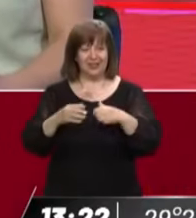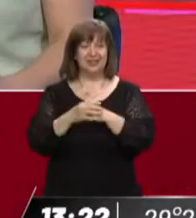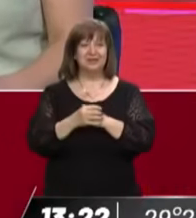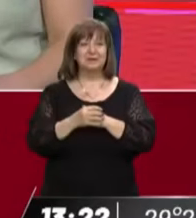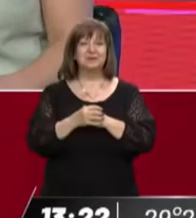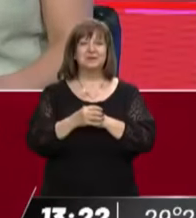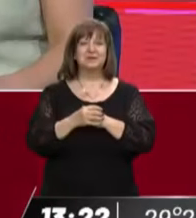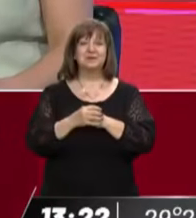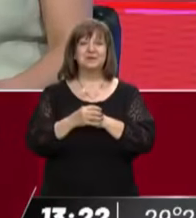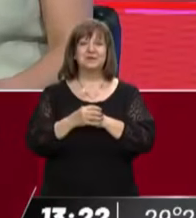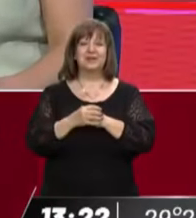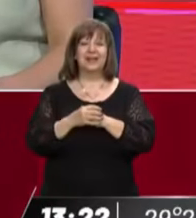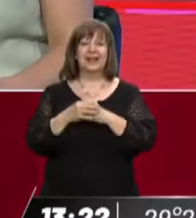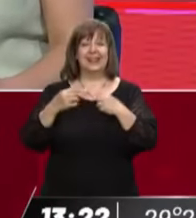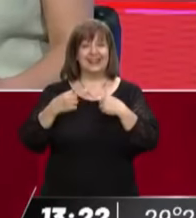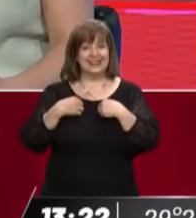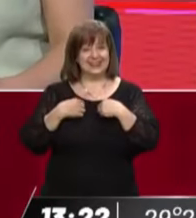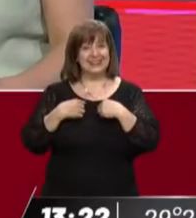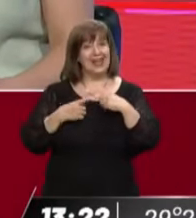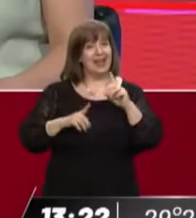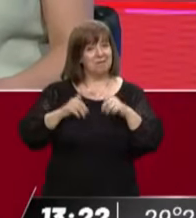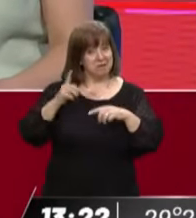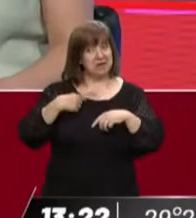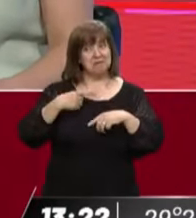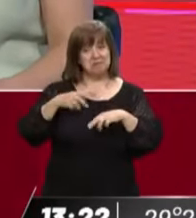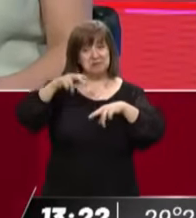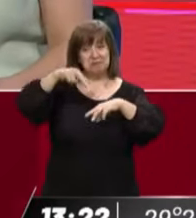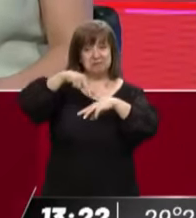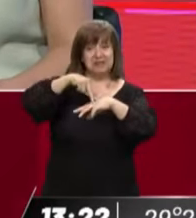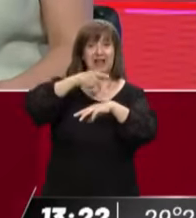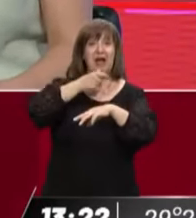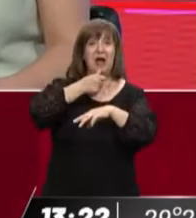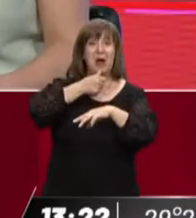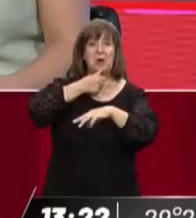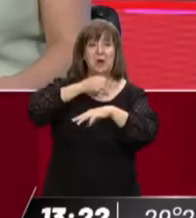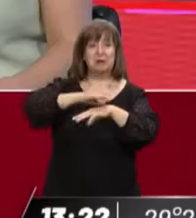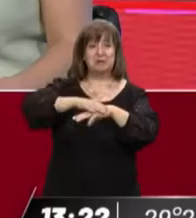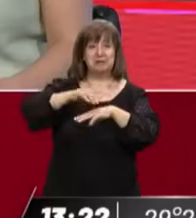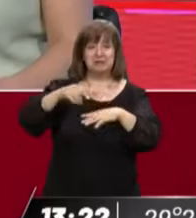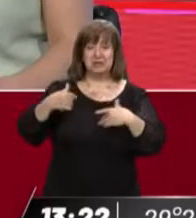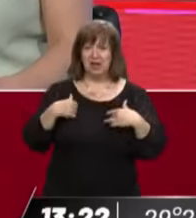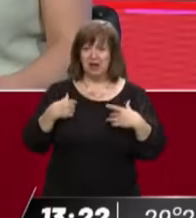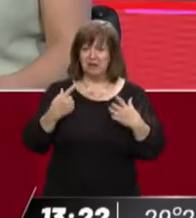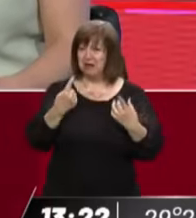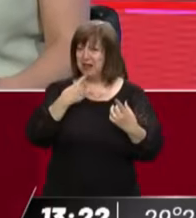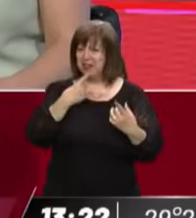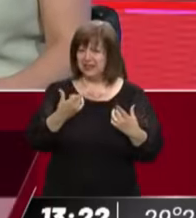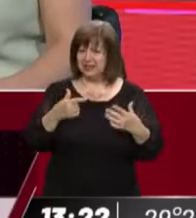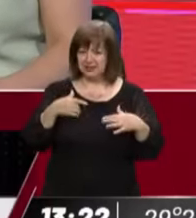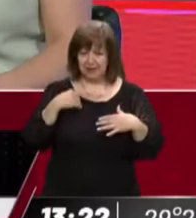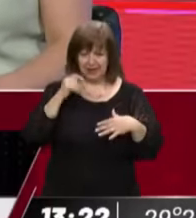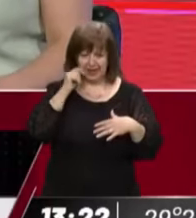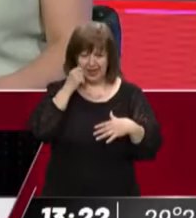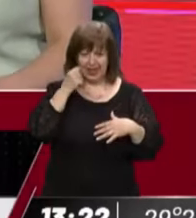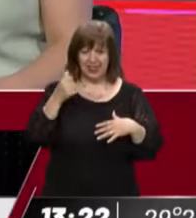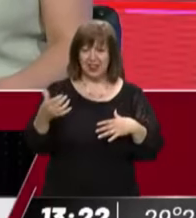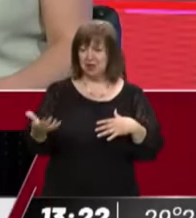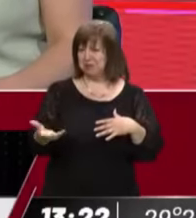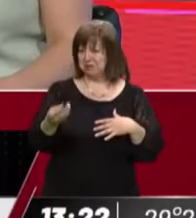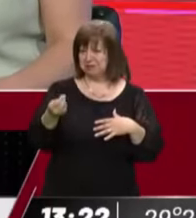vieron que muchas veces dicen hay una vida mejor Mejor imposible Claro pero es muy cara No necesariamente Mira esto Mira